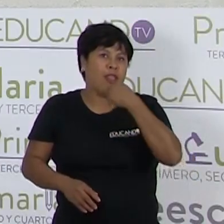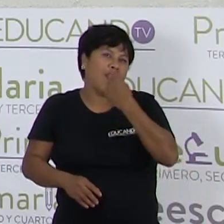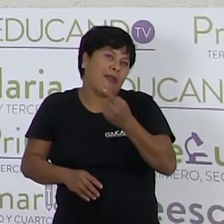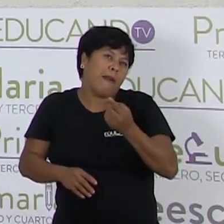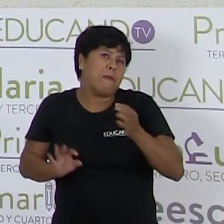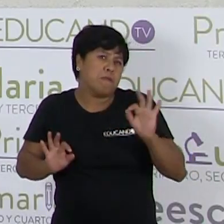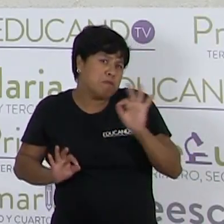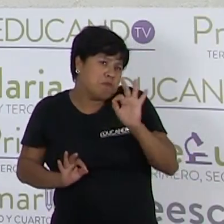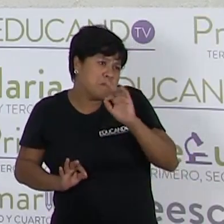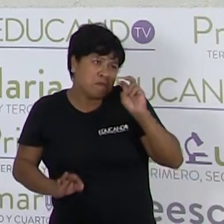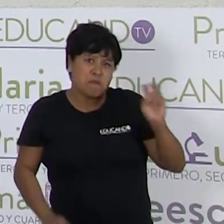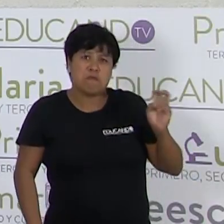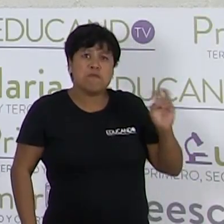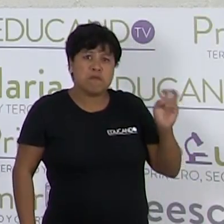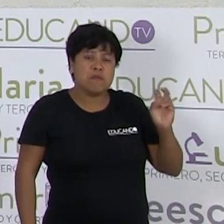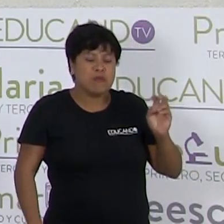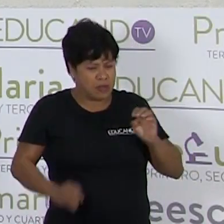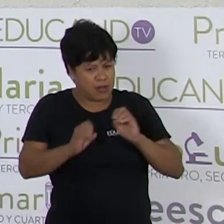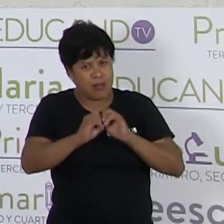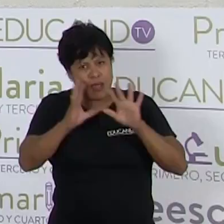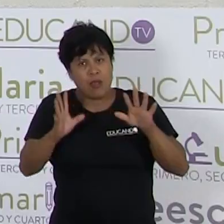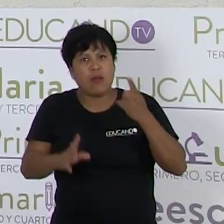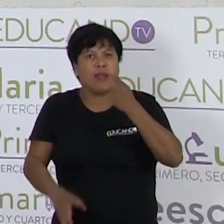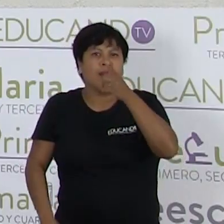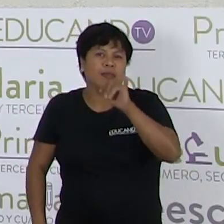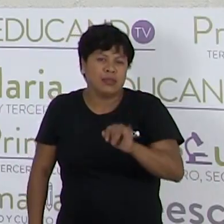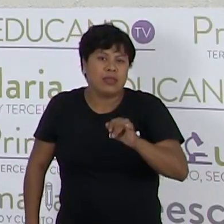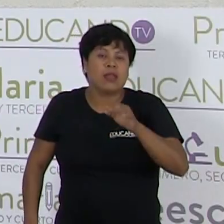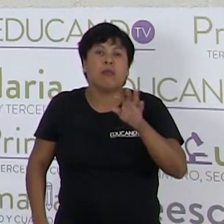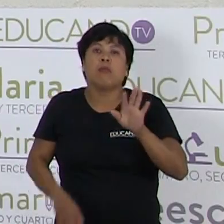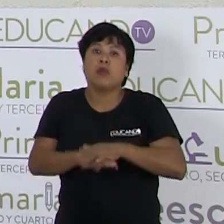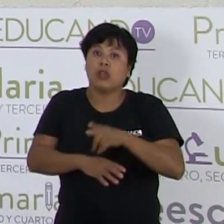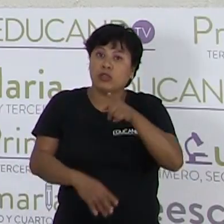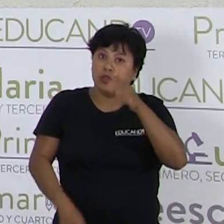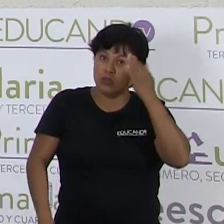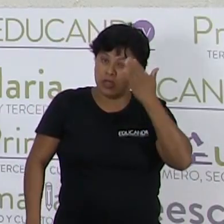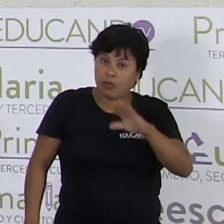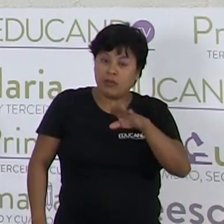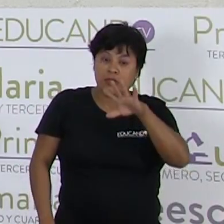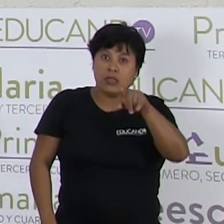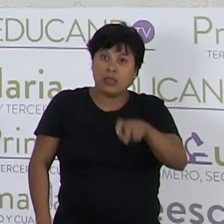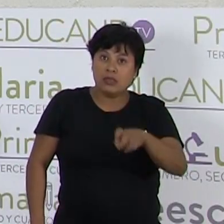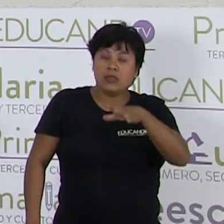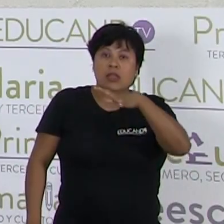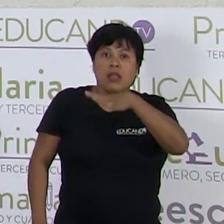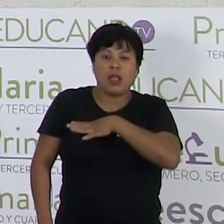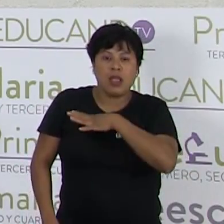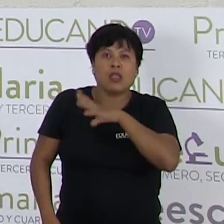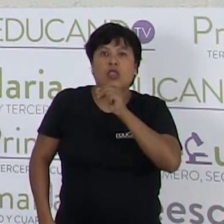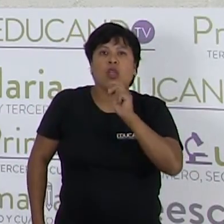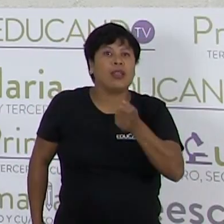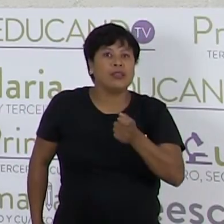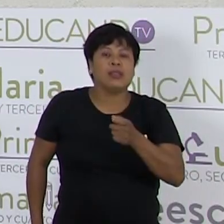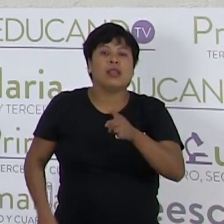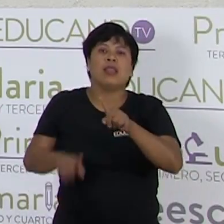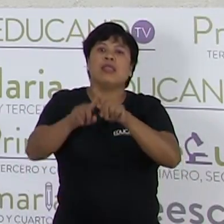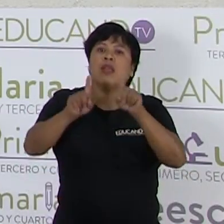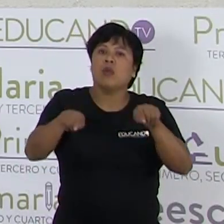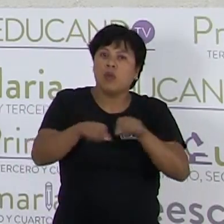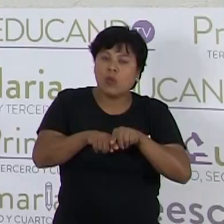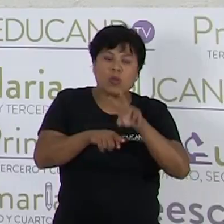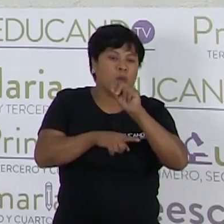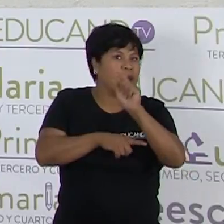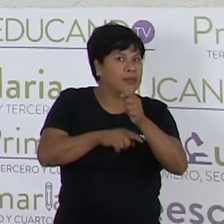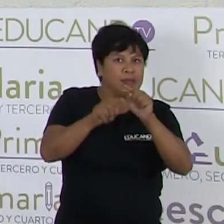¿tú qué dices? Claro que sí. ¿Por qué? Porque si te das cuenta aquí no está cumpliendo, no es rectángulo, no es rectángulo,